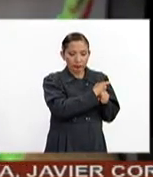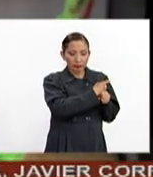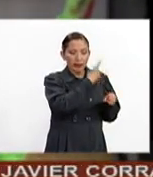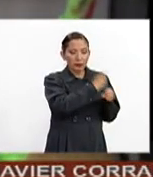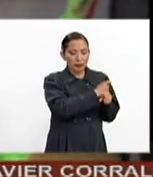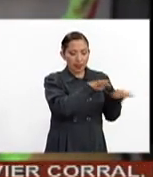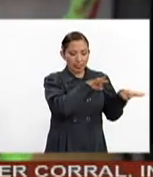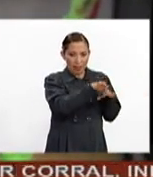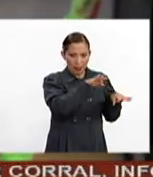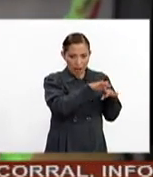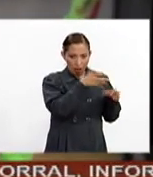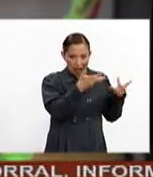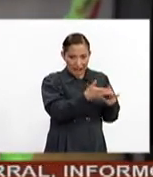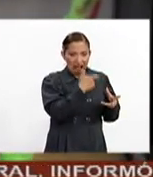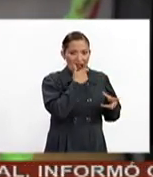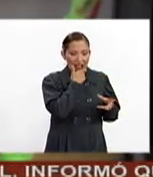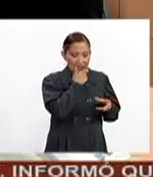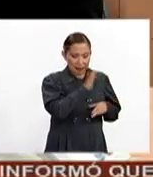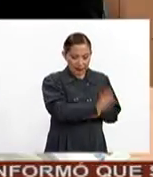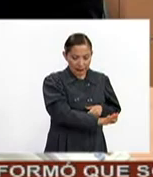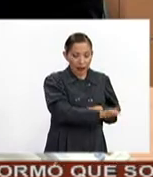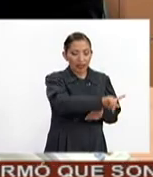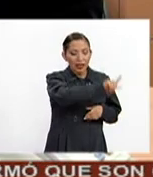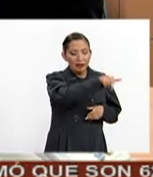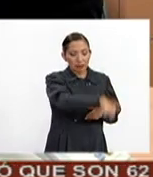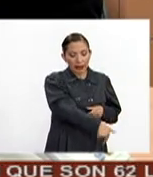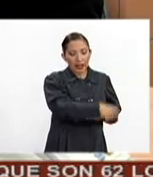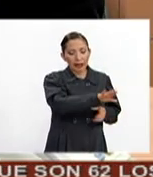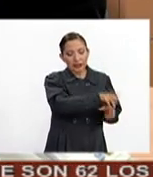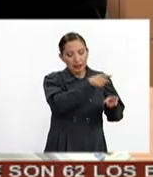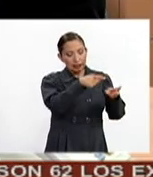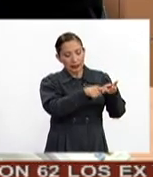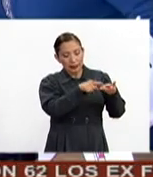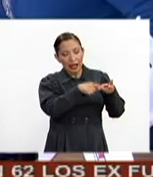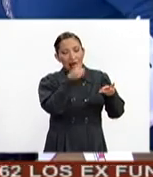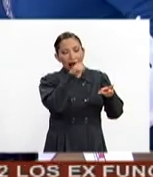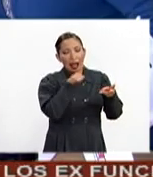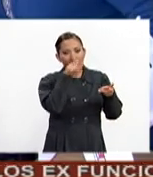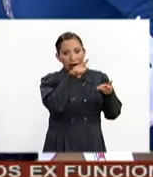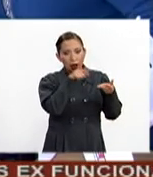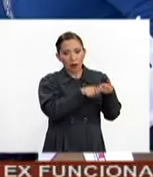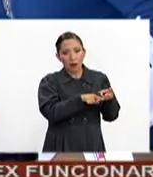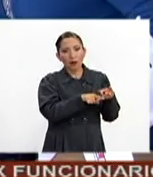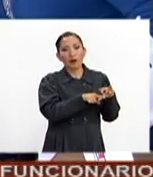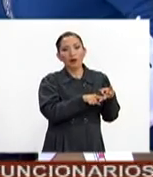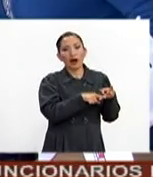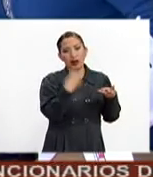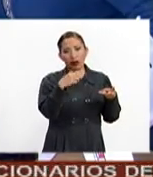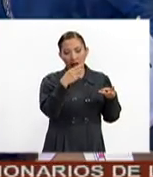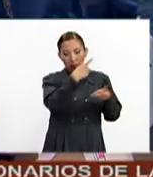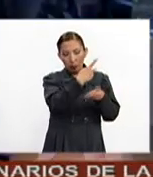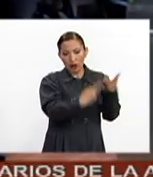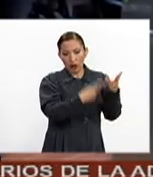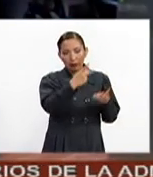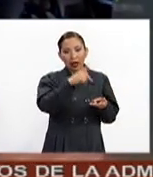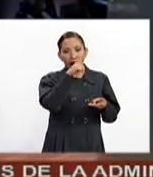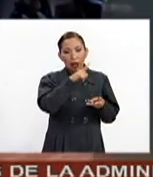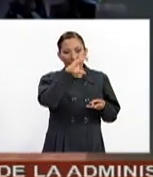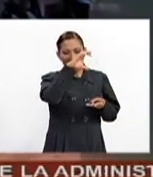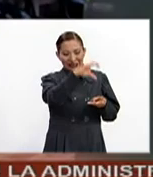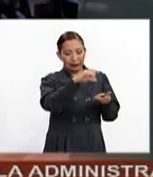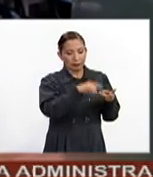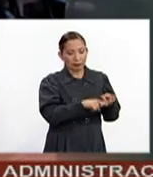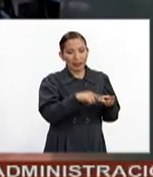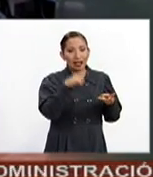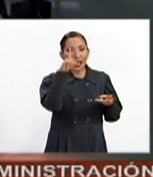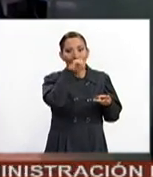el primer trabajo que se haría en inglés. Y después se va a una tercera lengua que se llama en el plan de estudios lengua C.